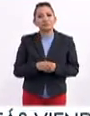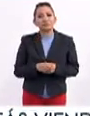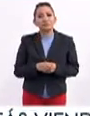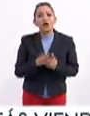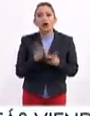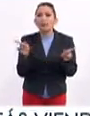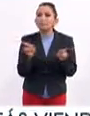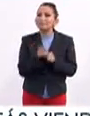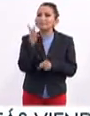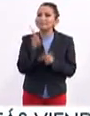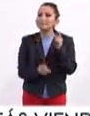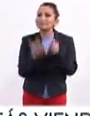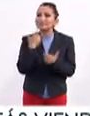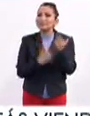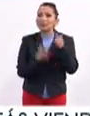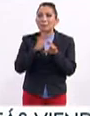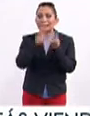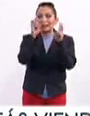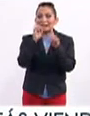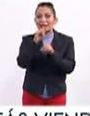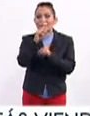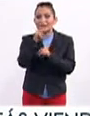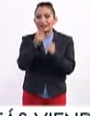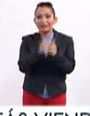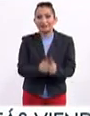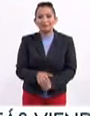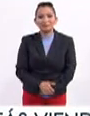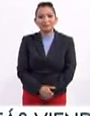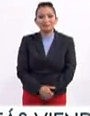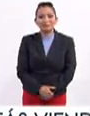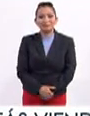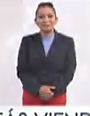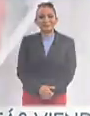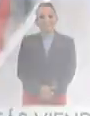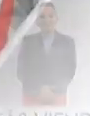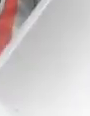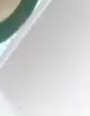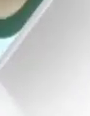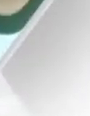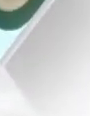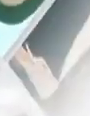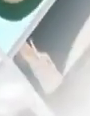Vamos a hacer una breve pausa y regresamos con más temas en Interfaz. No se vayan.